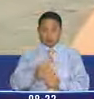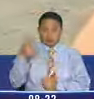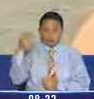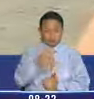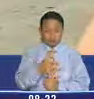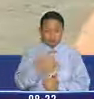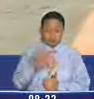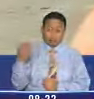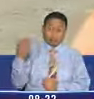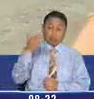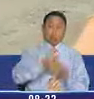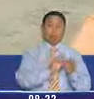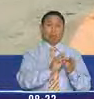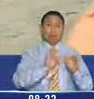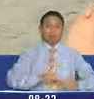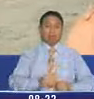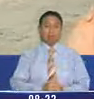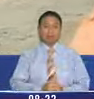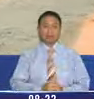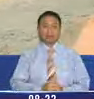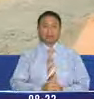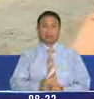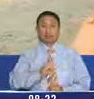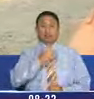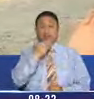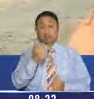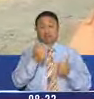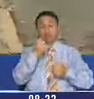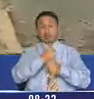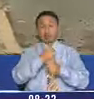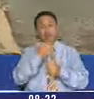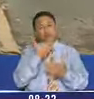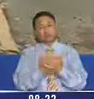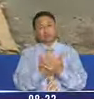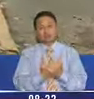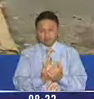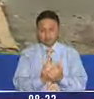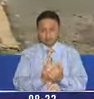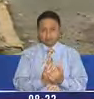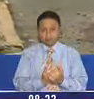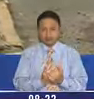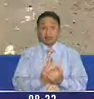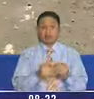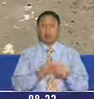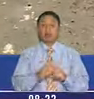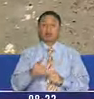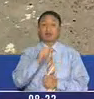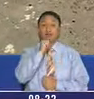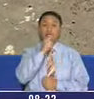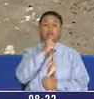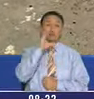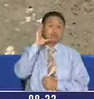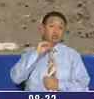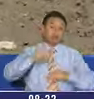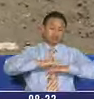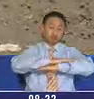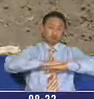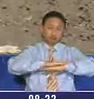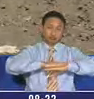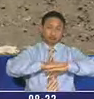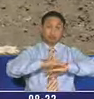eso un desastre, y ya vinieron al siguiente día. Pues es el mejor trabajo que ustedes igual pueden hacer. Sin embargo, aún queda por reponer el asfalto, pues